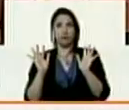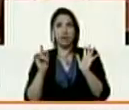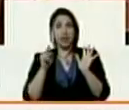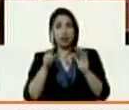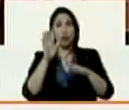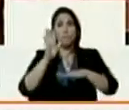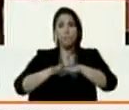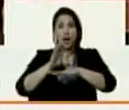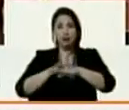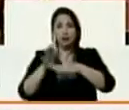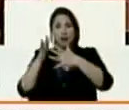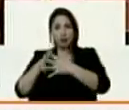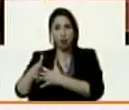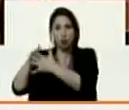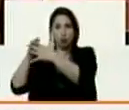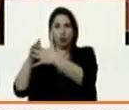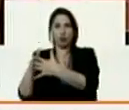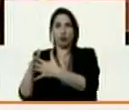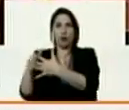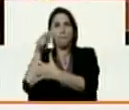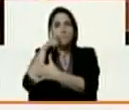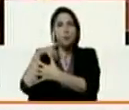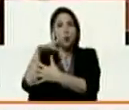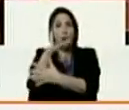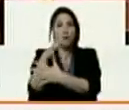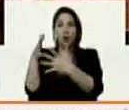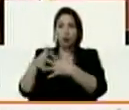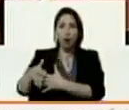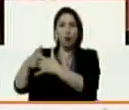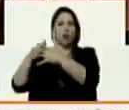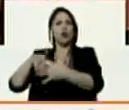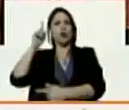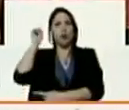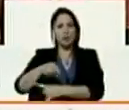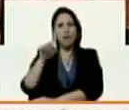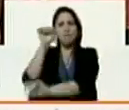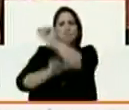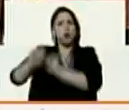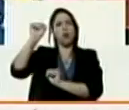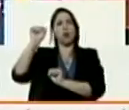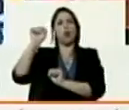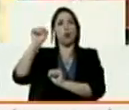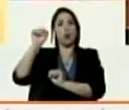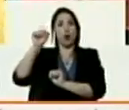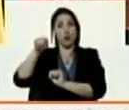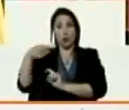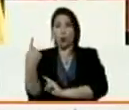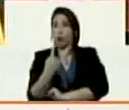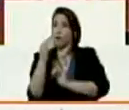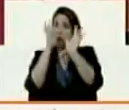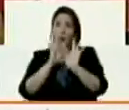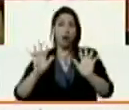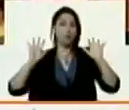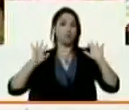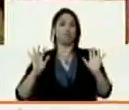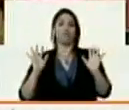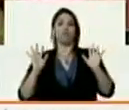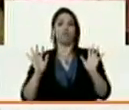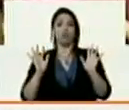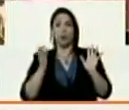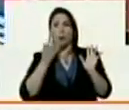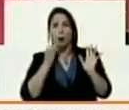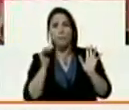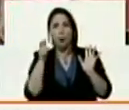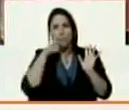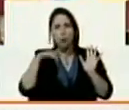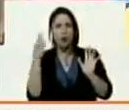ocurra es que el pueblo de Estados Unidos también se levante. Esa es la única manera que ese pueblo